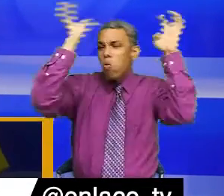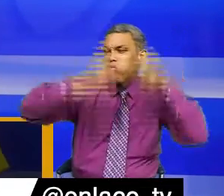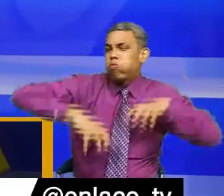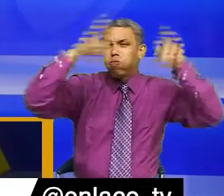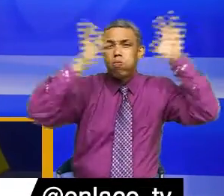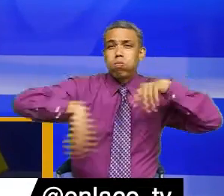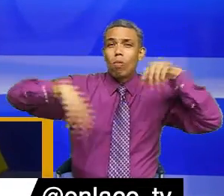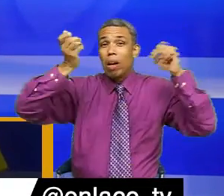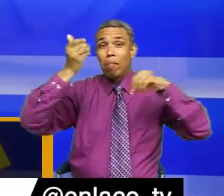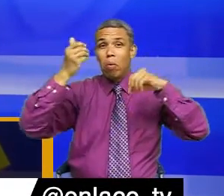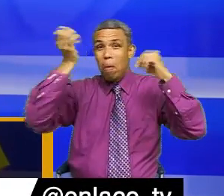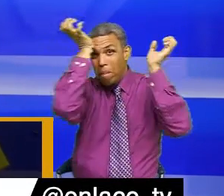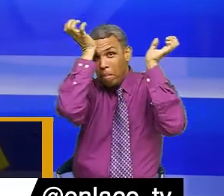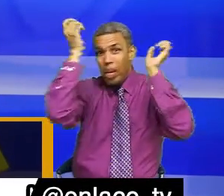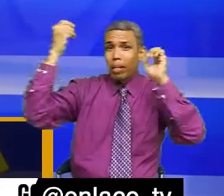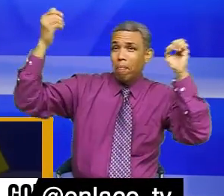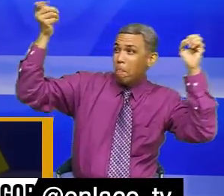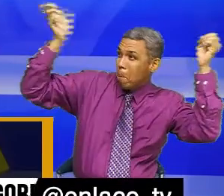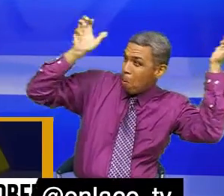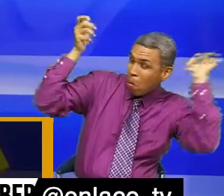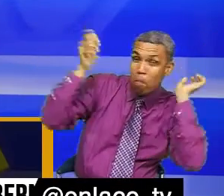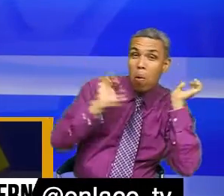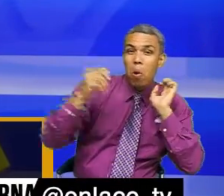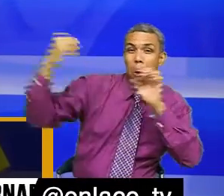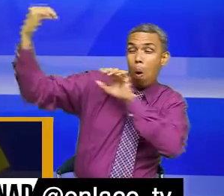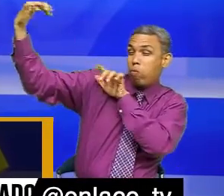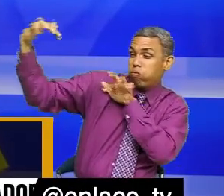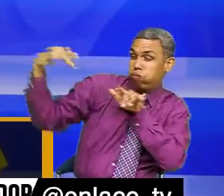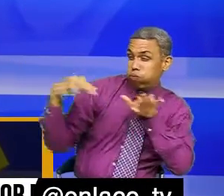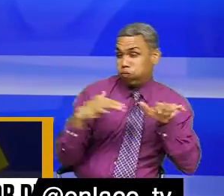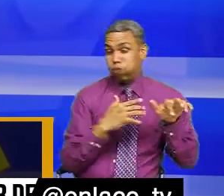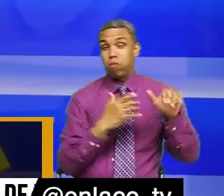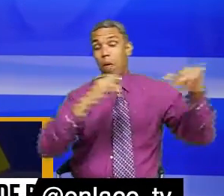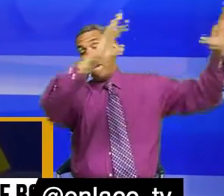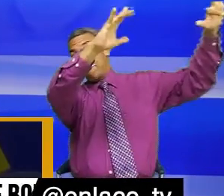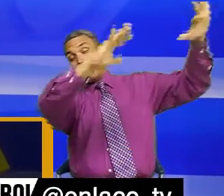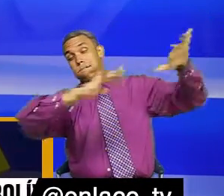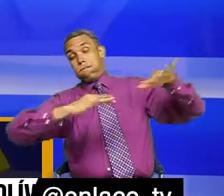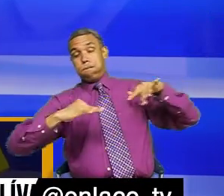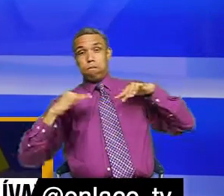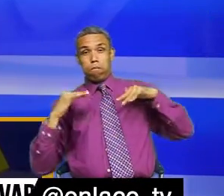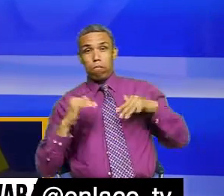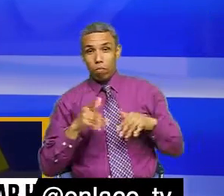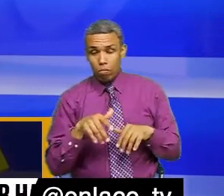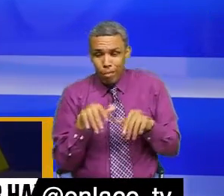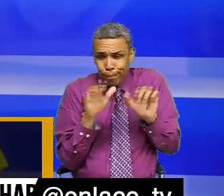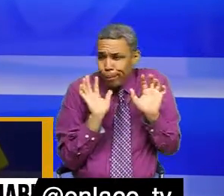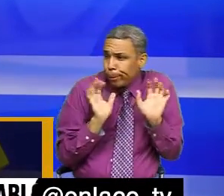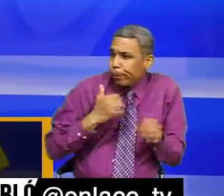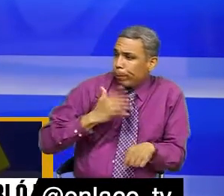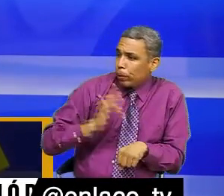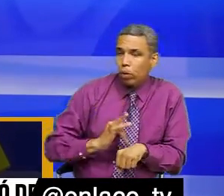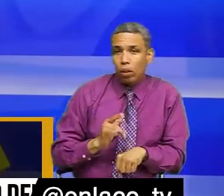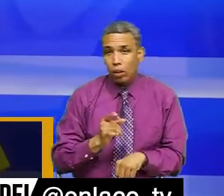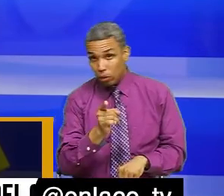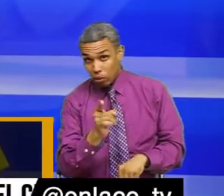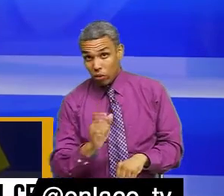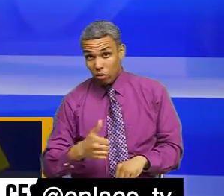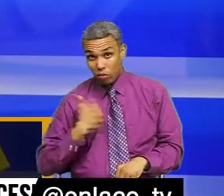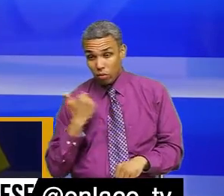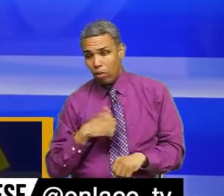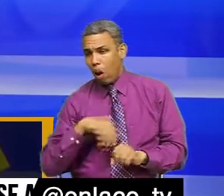todo lo más lejos posible de estos Taluz de tierras, porque las lluvias continúan. Adicional a eso, que por favor revisen